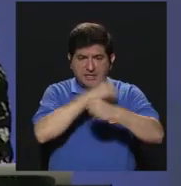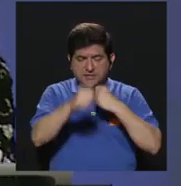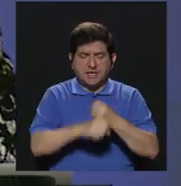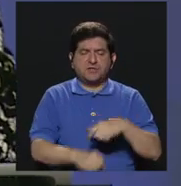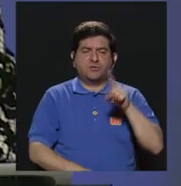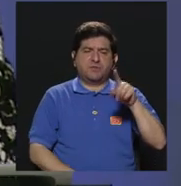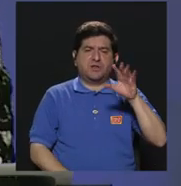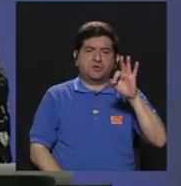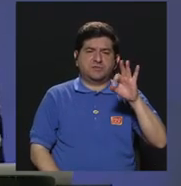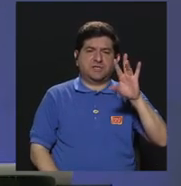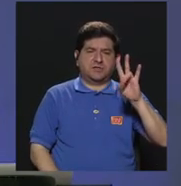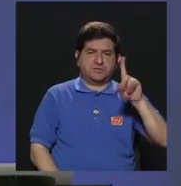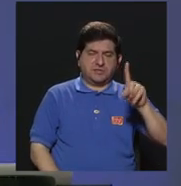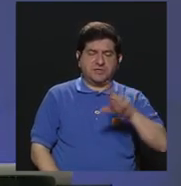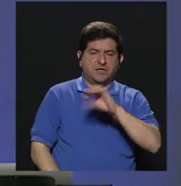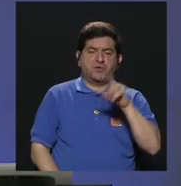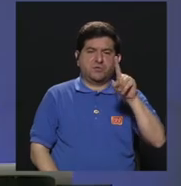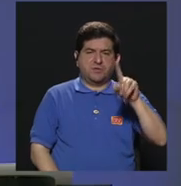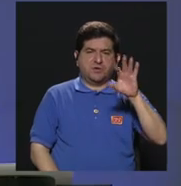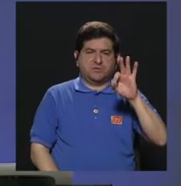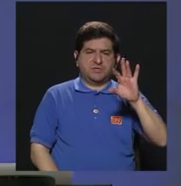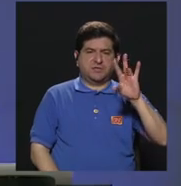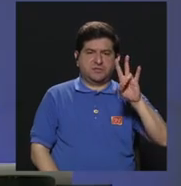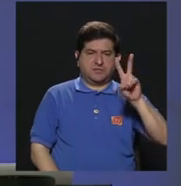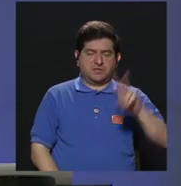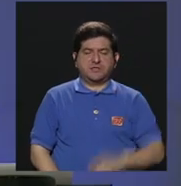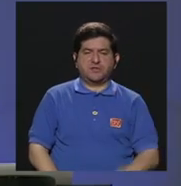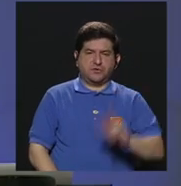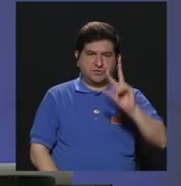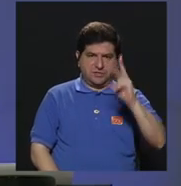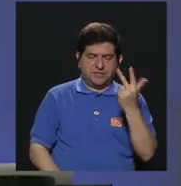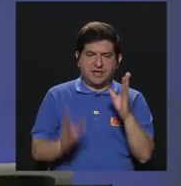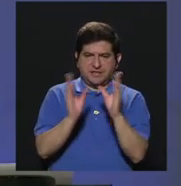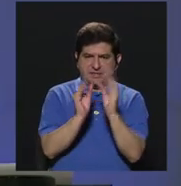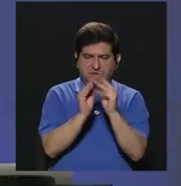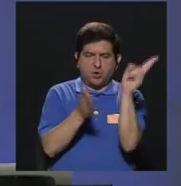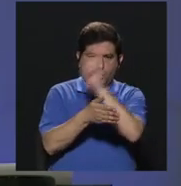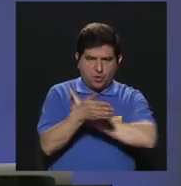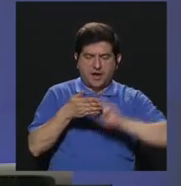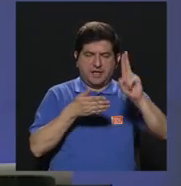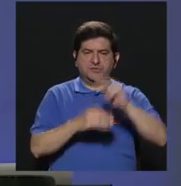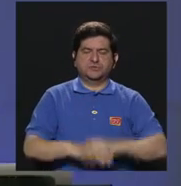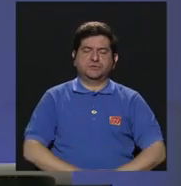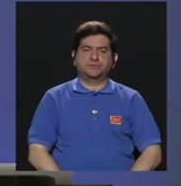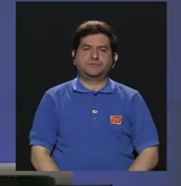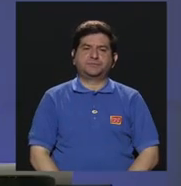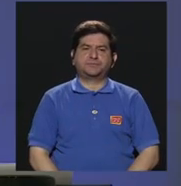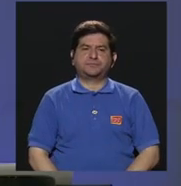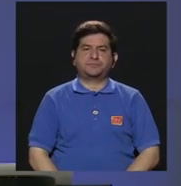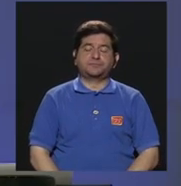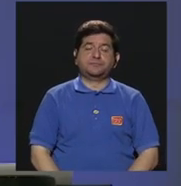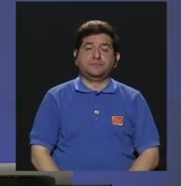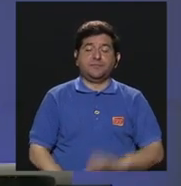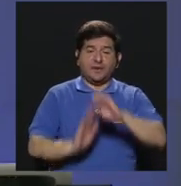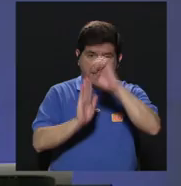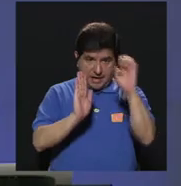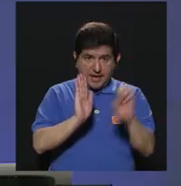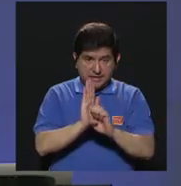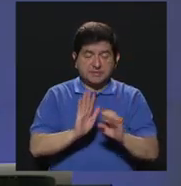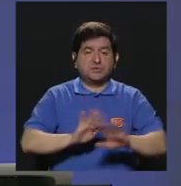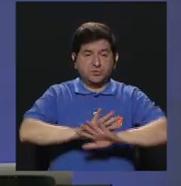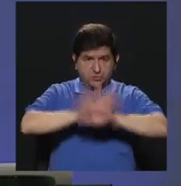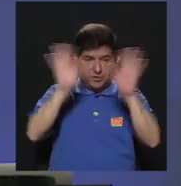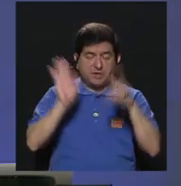1971 y 72 en el tercer Congreso Universitario. El estatuto orgánico es claro